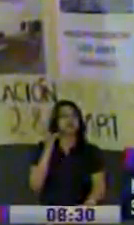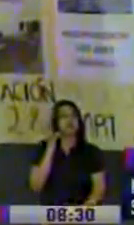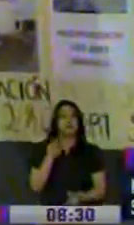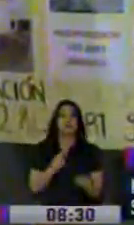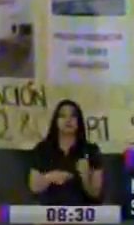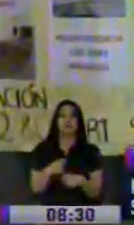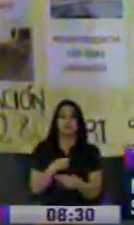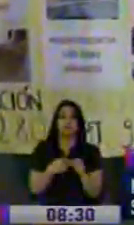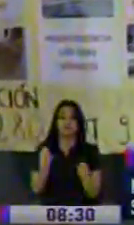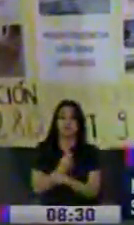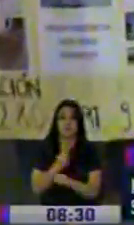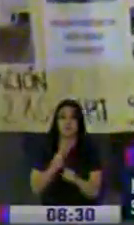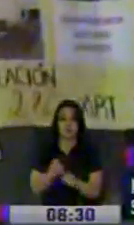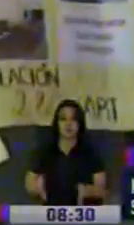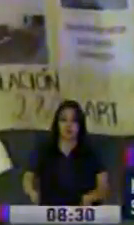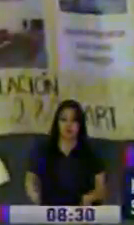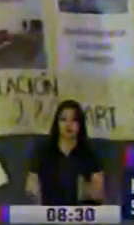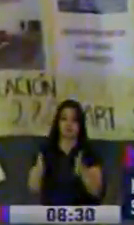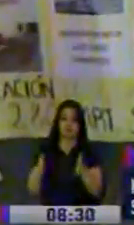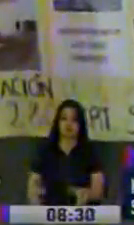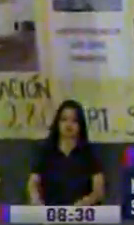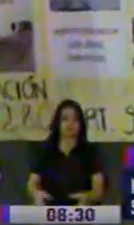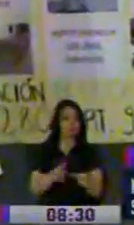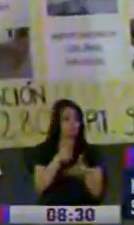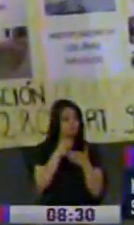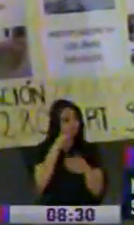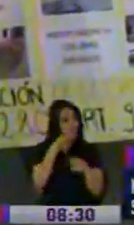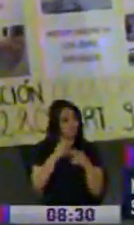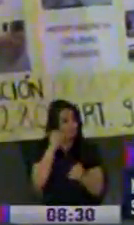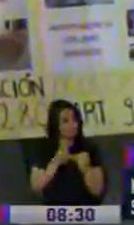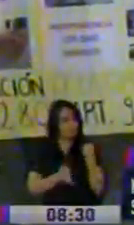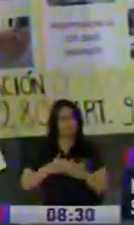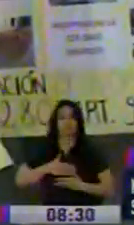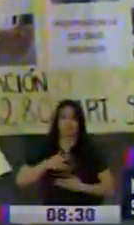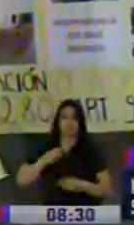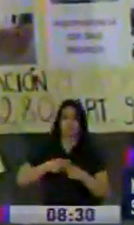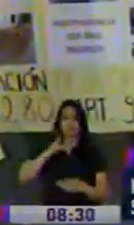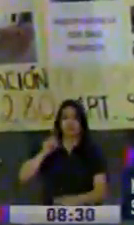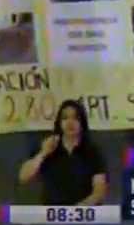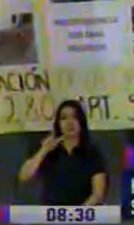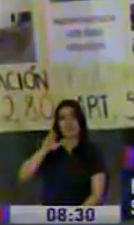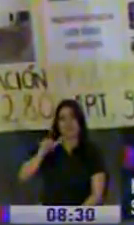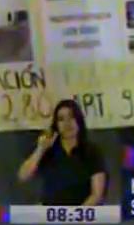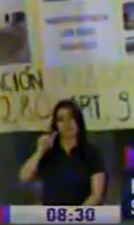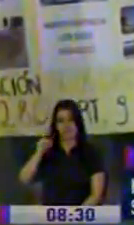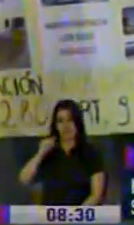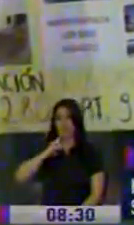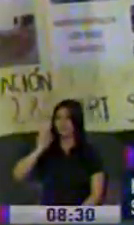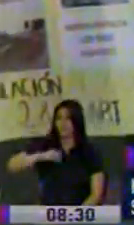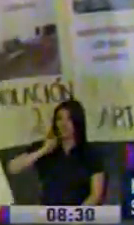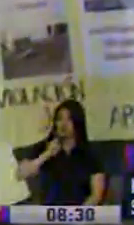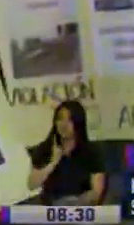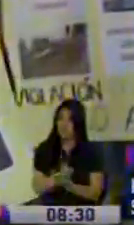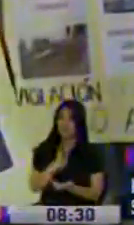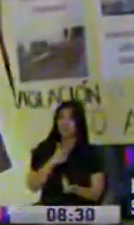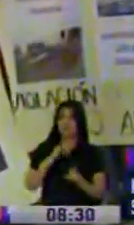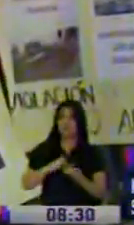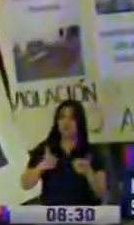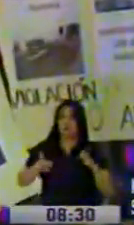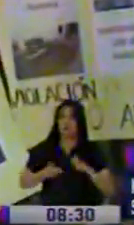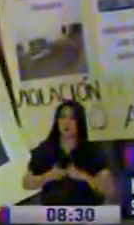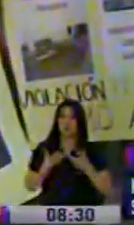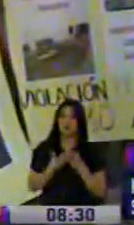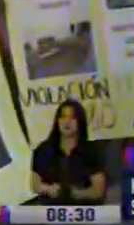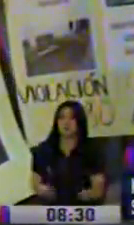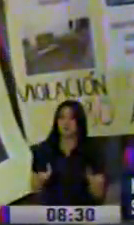está trabajando en La Pampa. Vecina, ayúdame con su nombre y apellido. Mi nombre es Catherine Lines. Lo que aquí también tenemos en comunidad es que no nos dan una